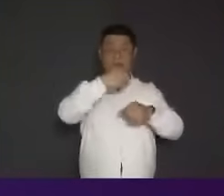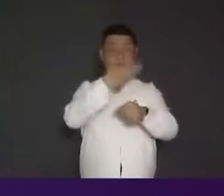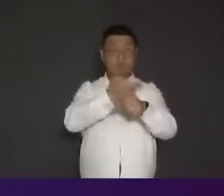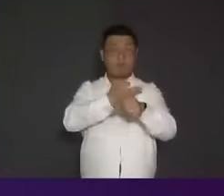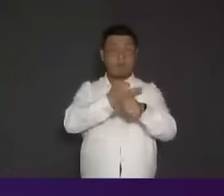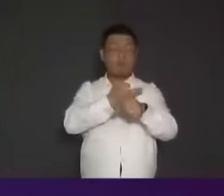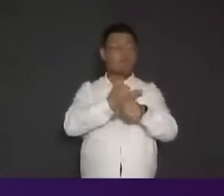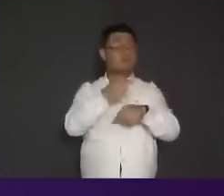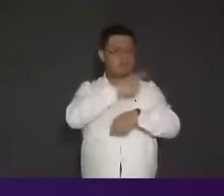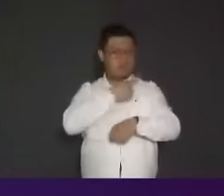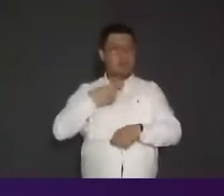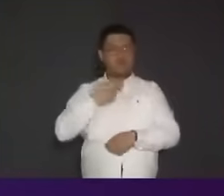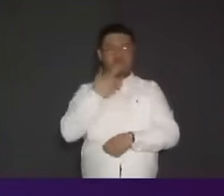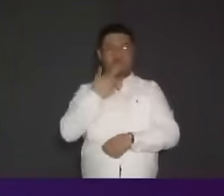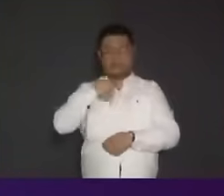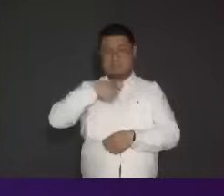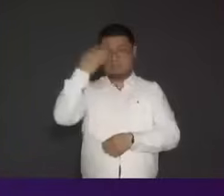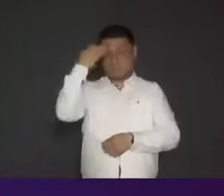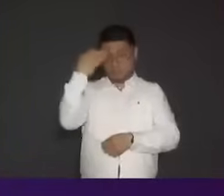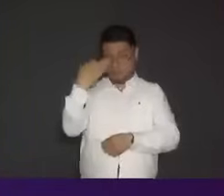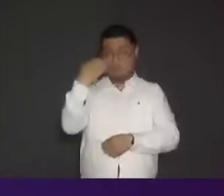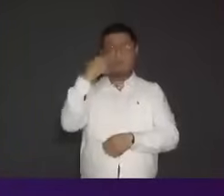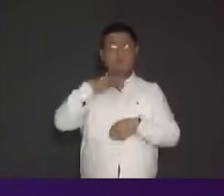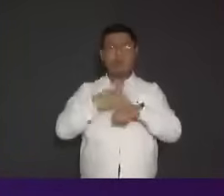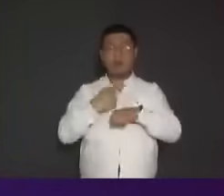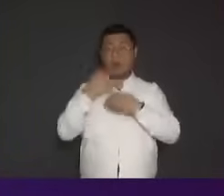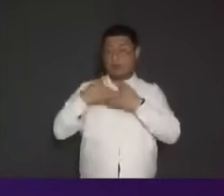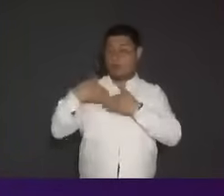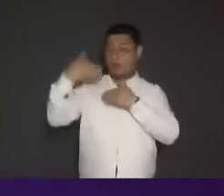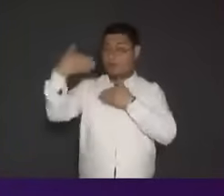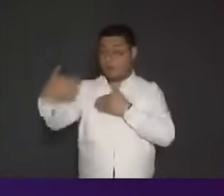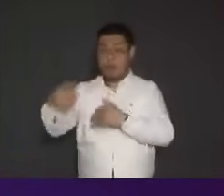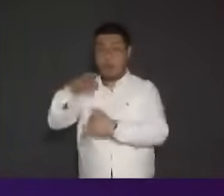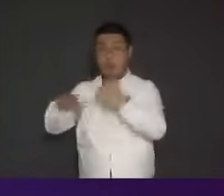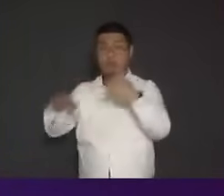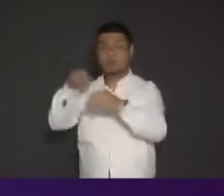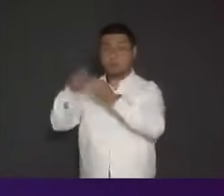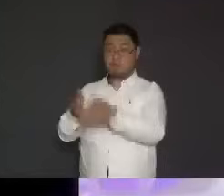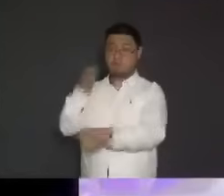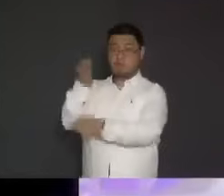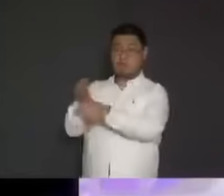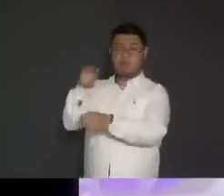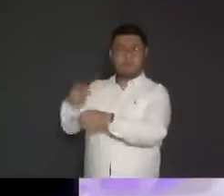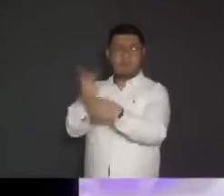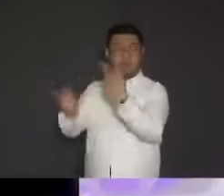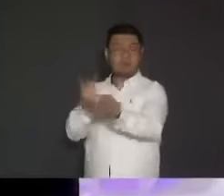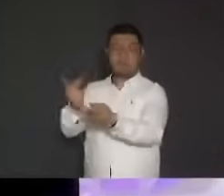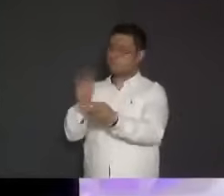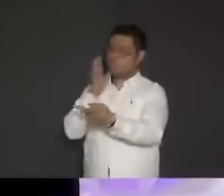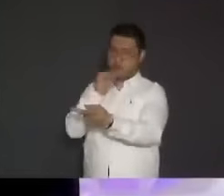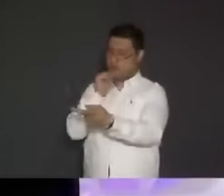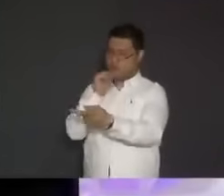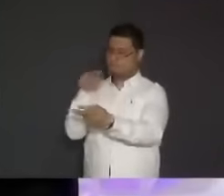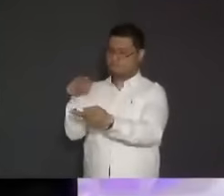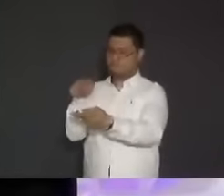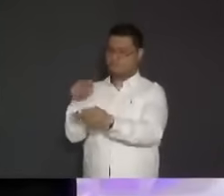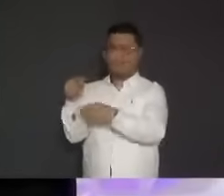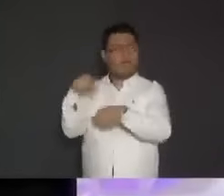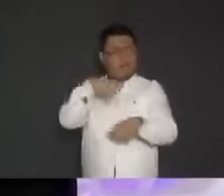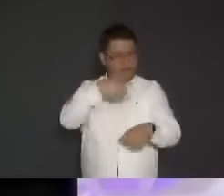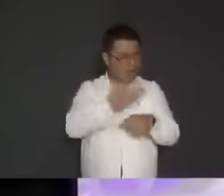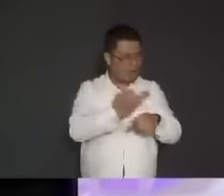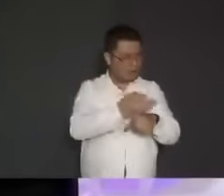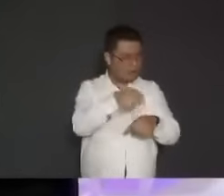utilizar toda la bolsa de tiempo porque no será acumulable para el tercer y último segmento de este debate. ¿Alguien más quiere hacer uso de la palabra?